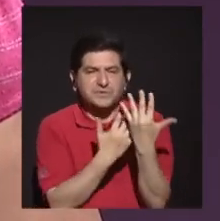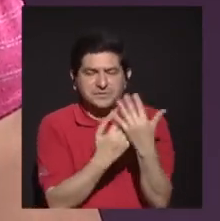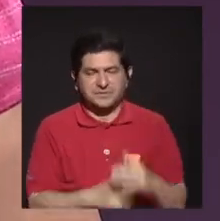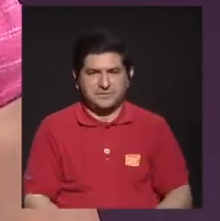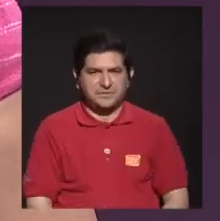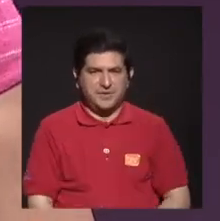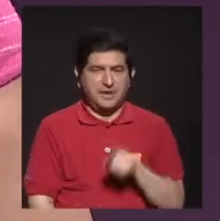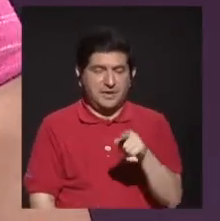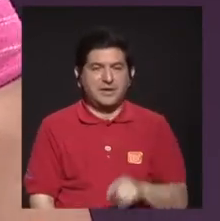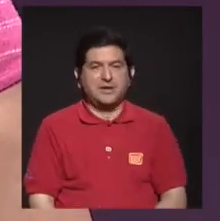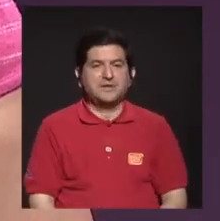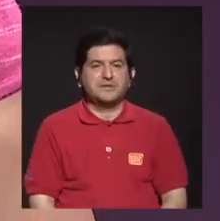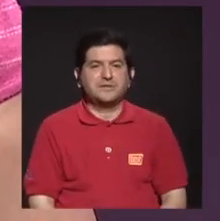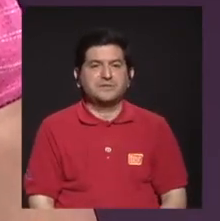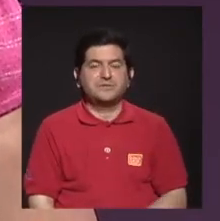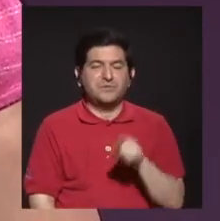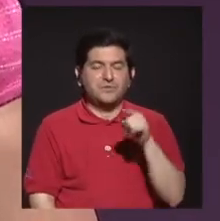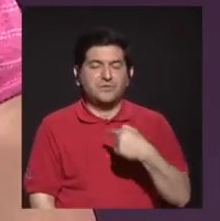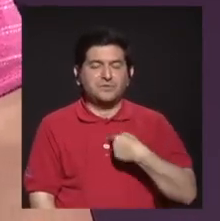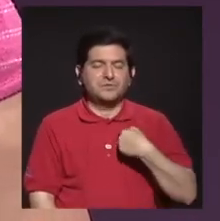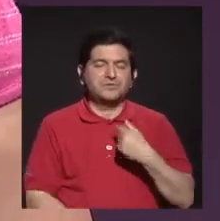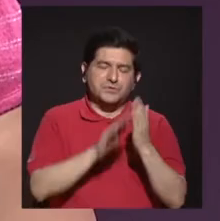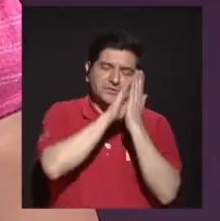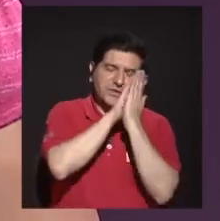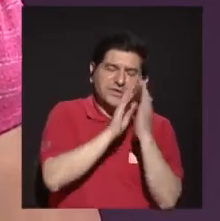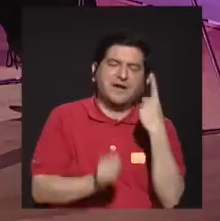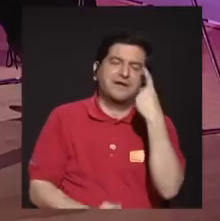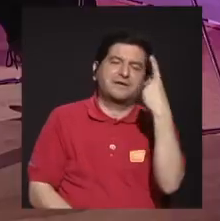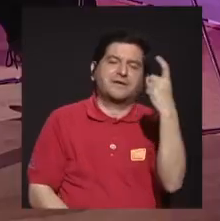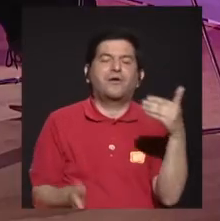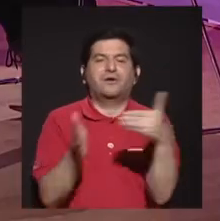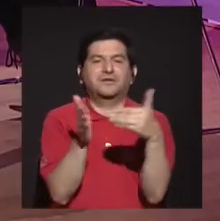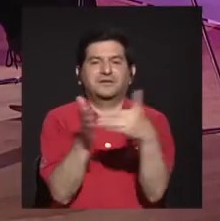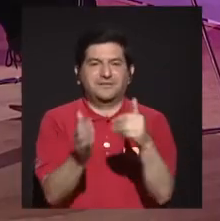estás, te tapó Morfeo, yo otra vez soñé.